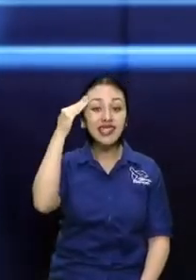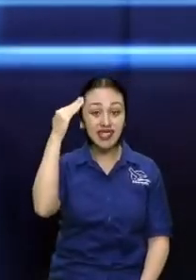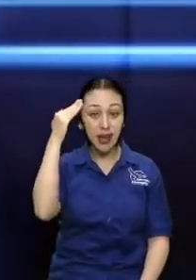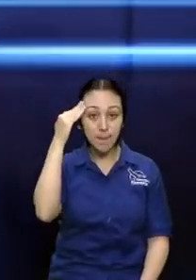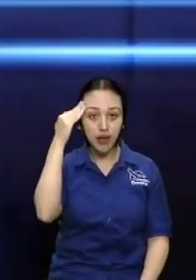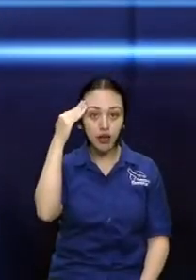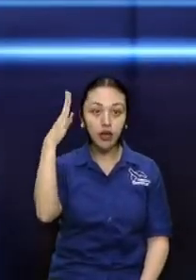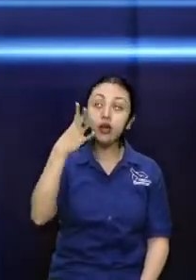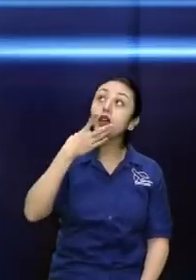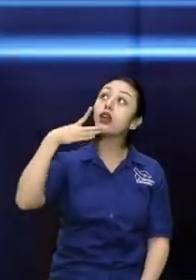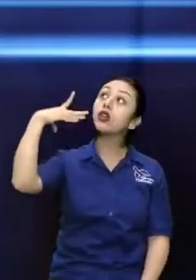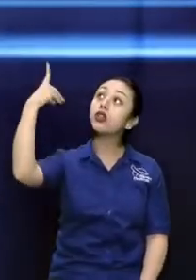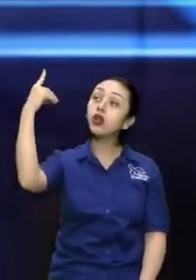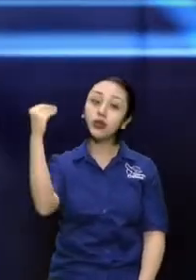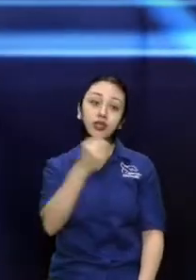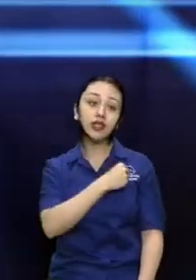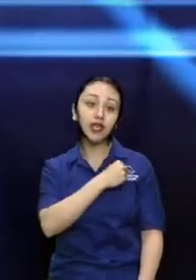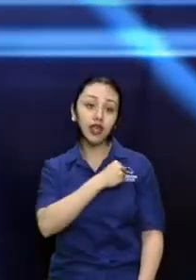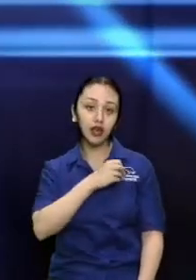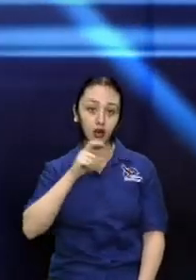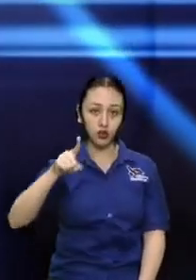que Dios quiere que usted sea un héroe,